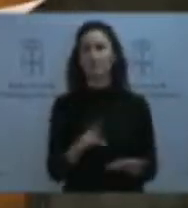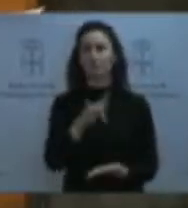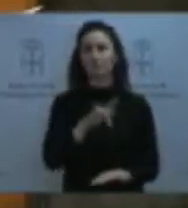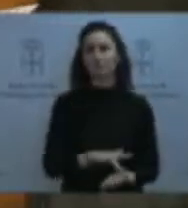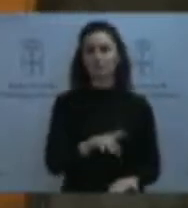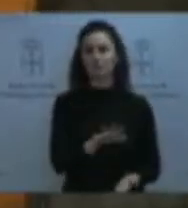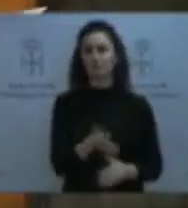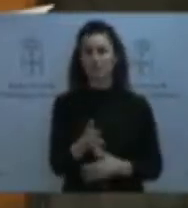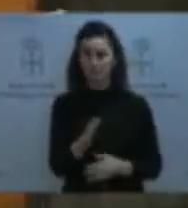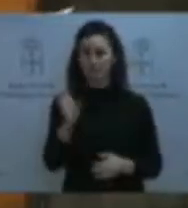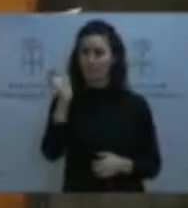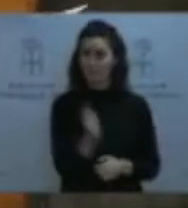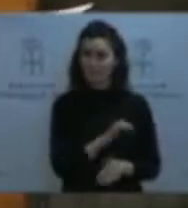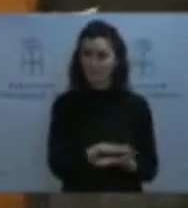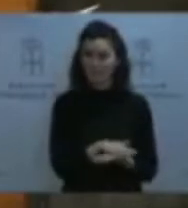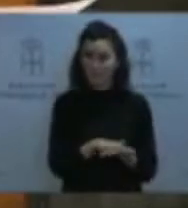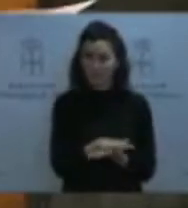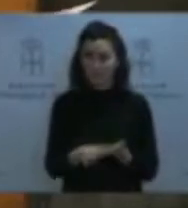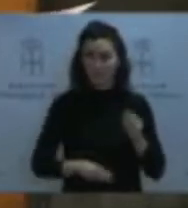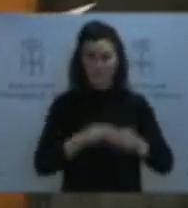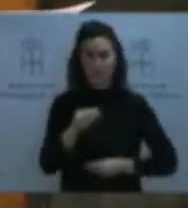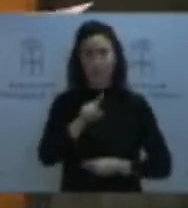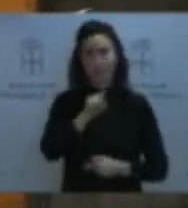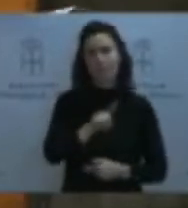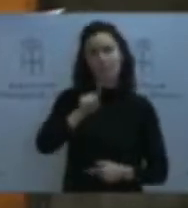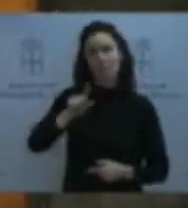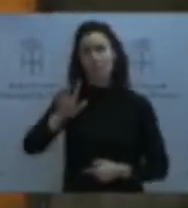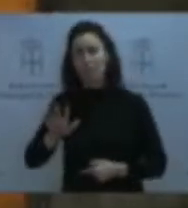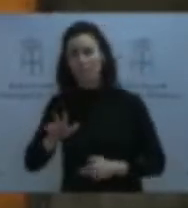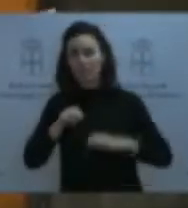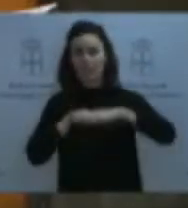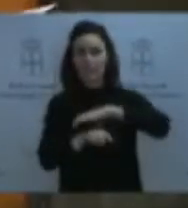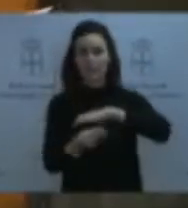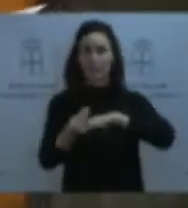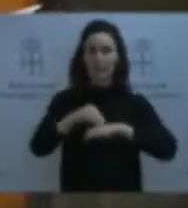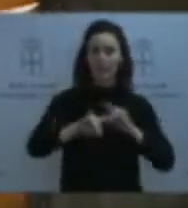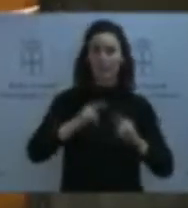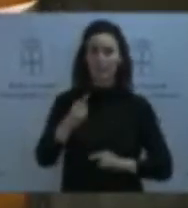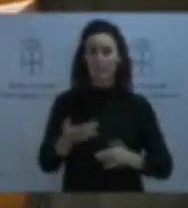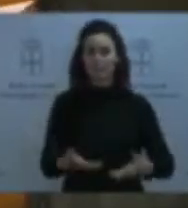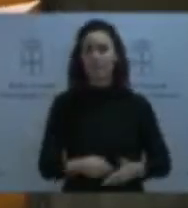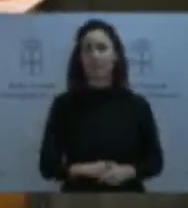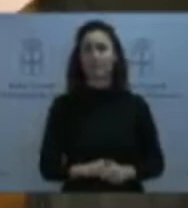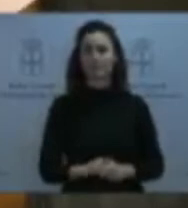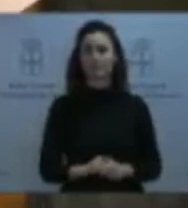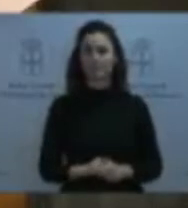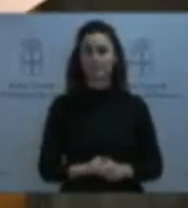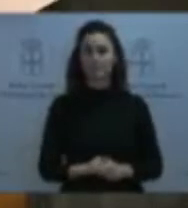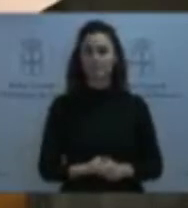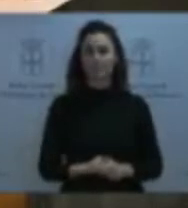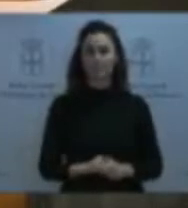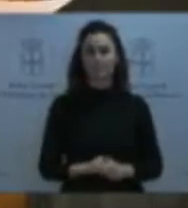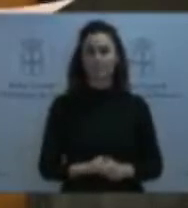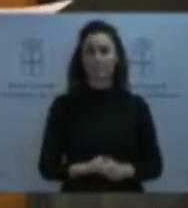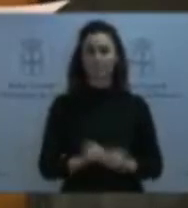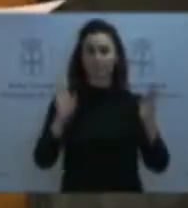ejecutado 115 resonancias más adicionales. También hemos detectado que están siendo atendidos en el UCA niños de